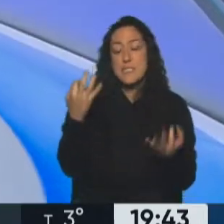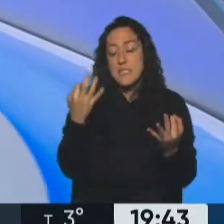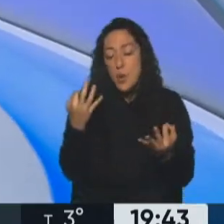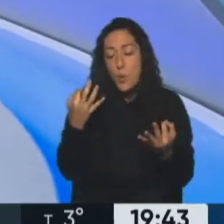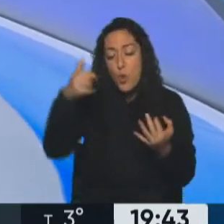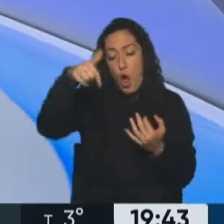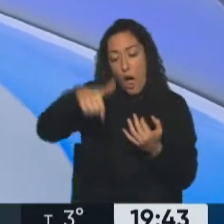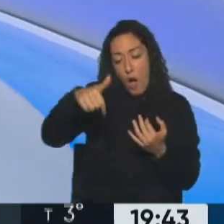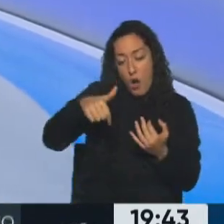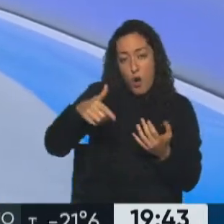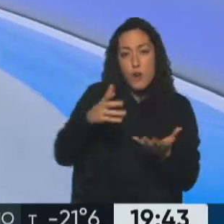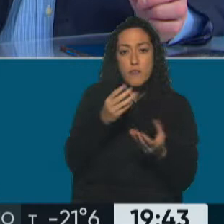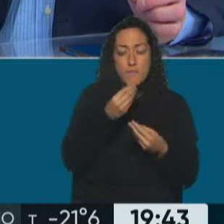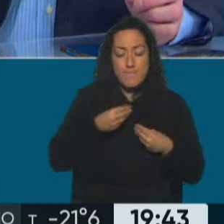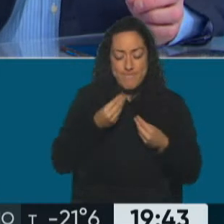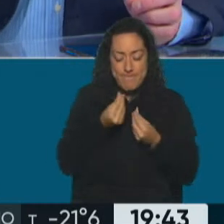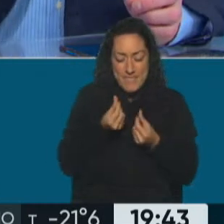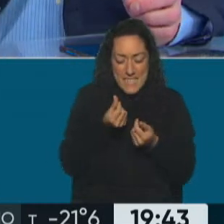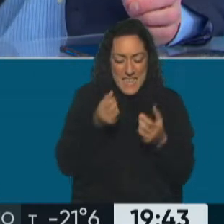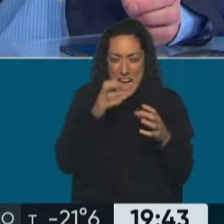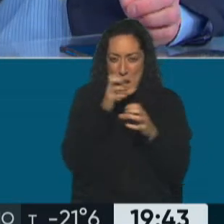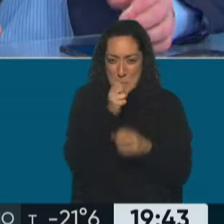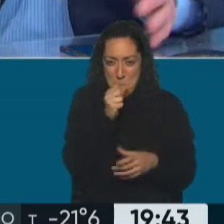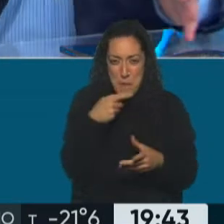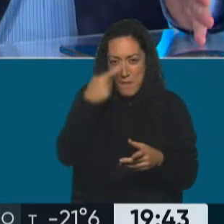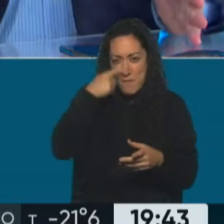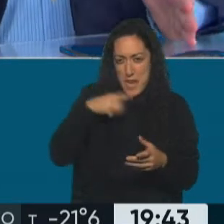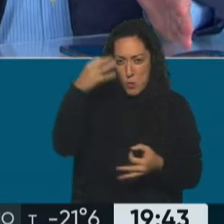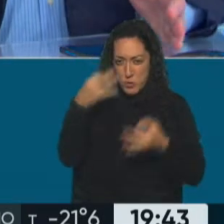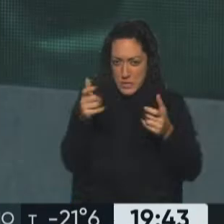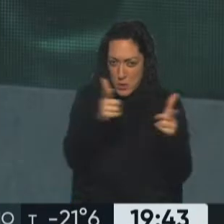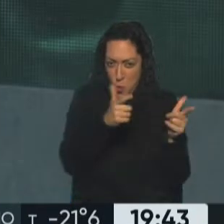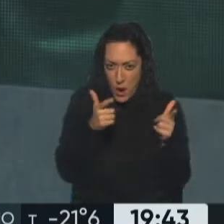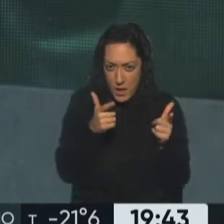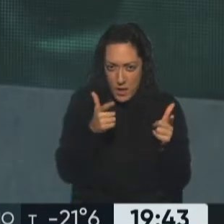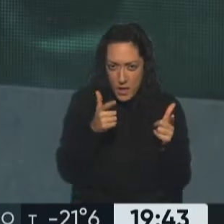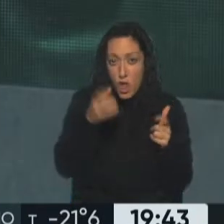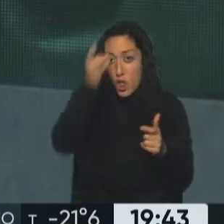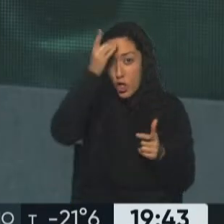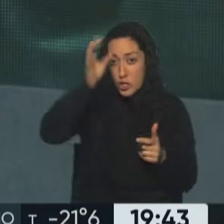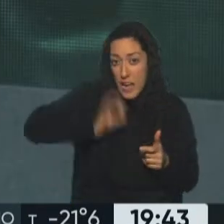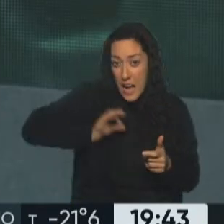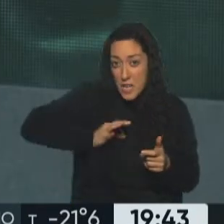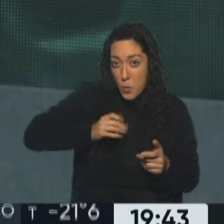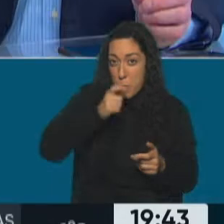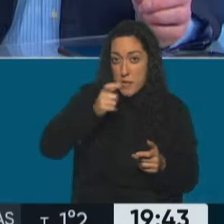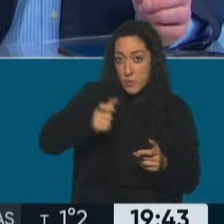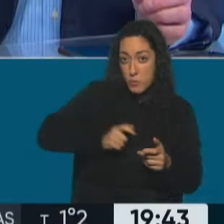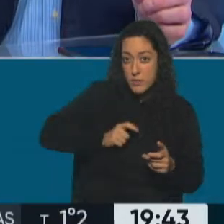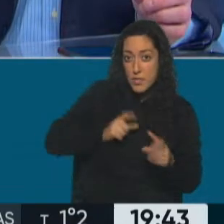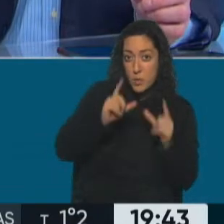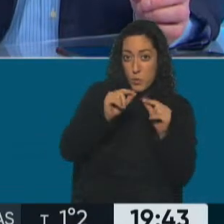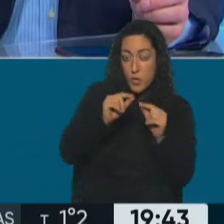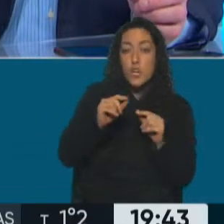tendrán un resabio amargo de injusticia por lo que termina ocurriendo la vida si deseas 12 años y no me respondiste con otra número si había